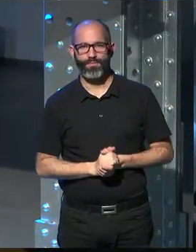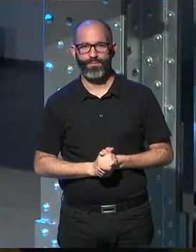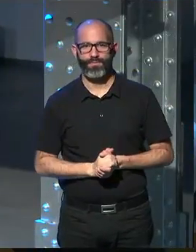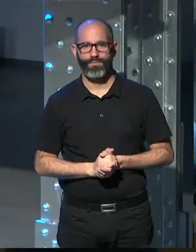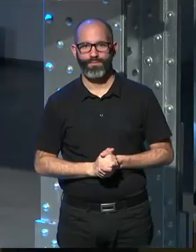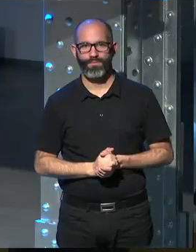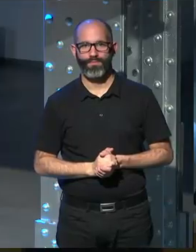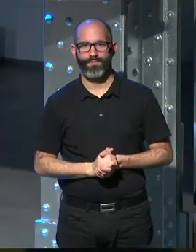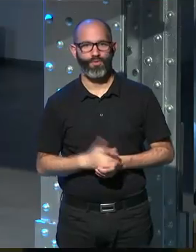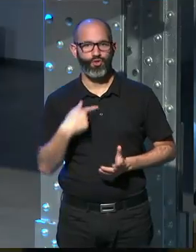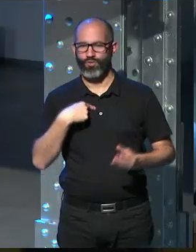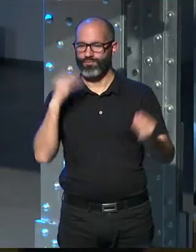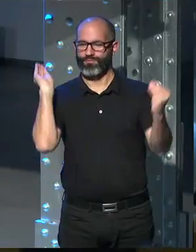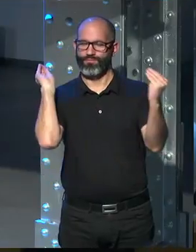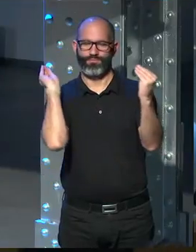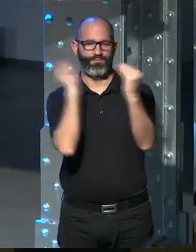Pienso exactamente lo mismo.